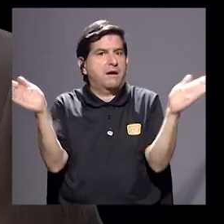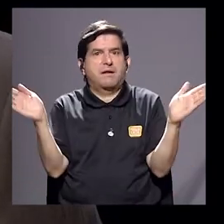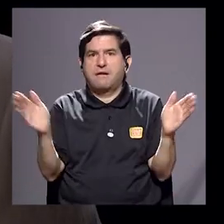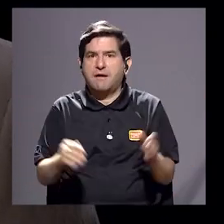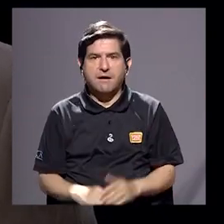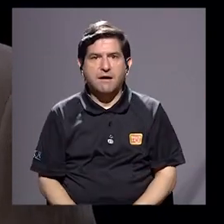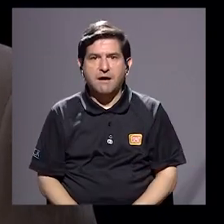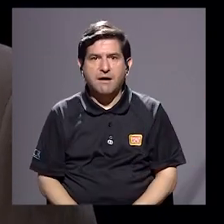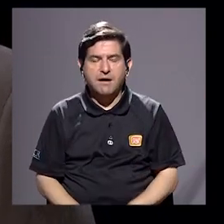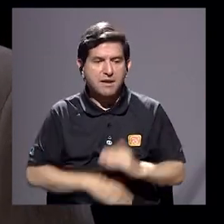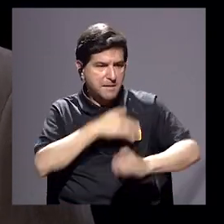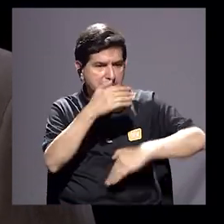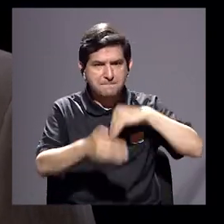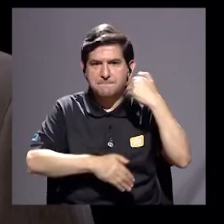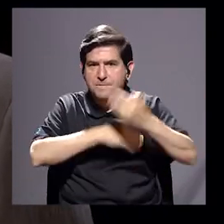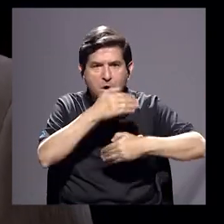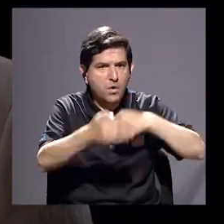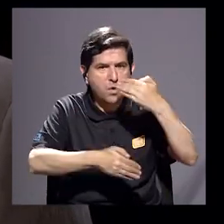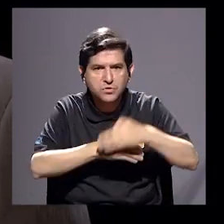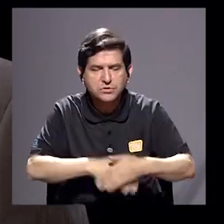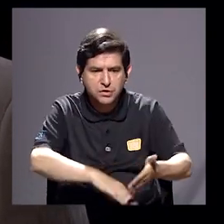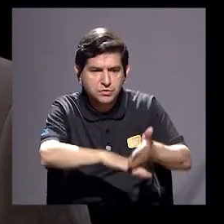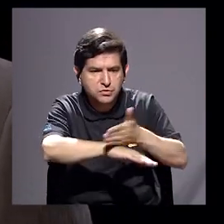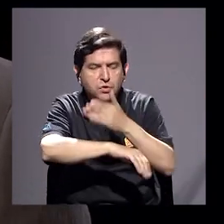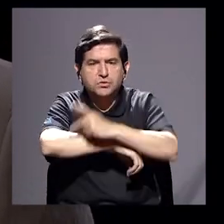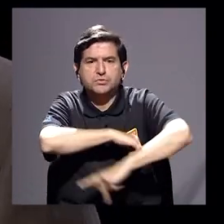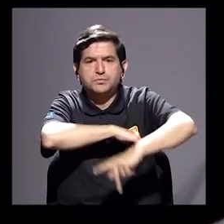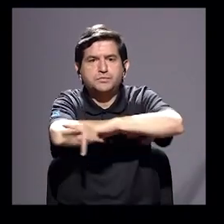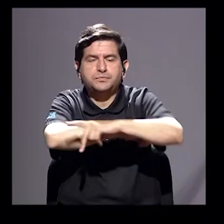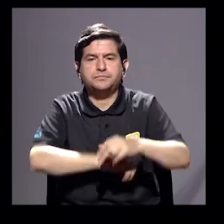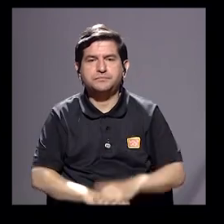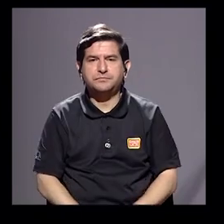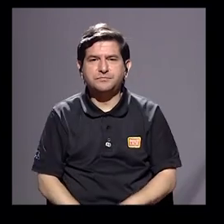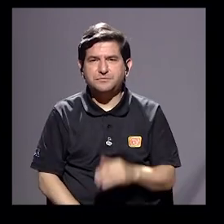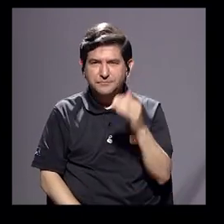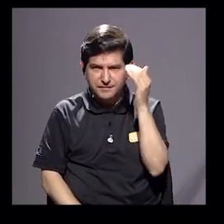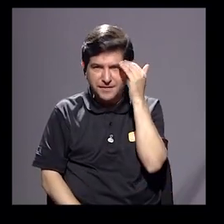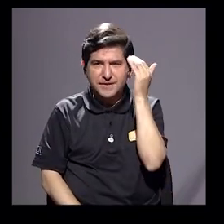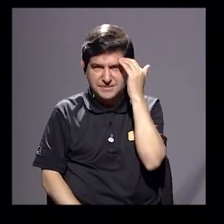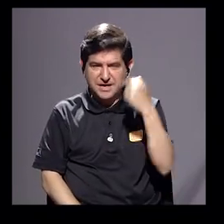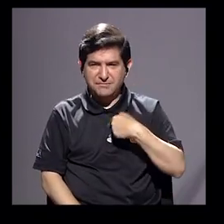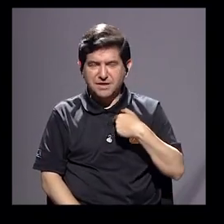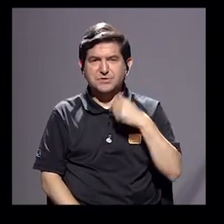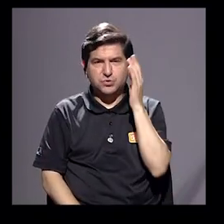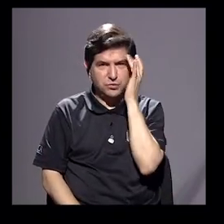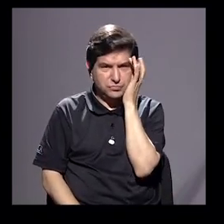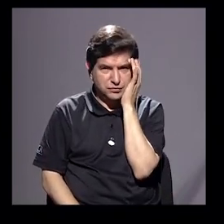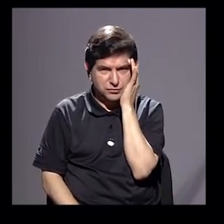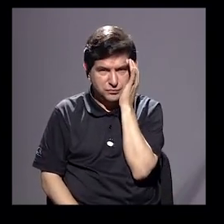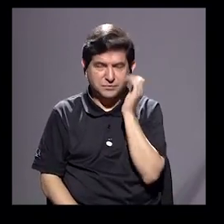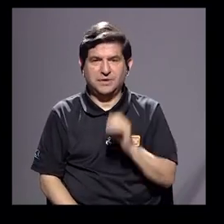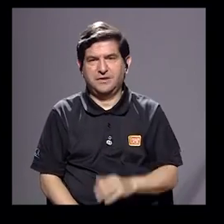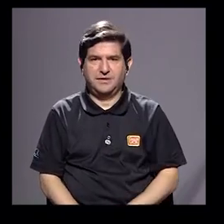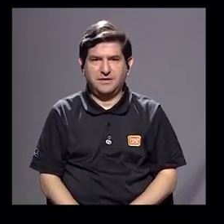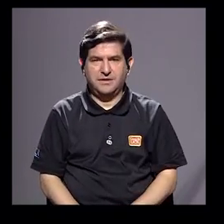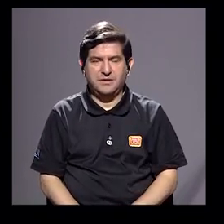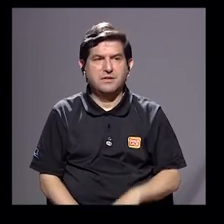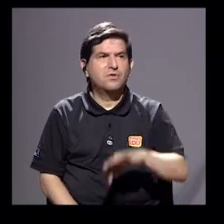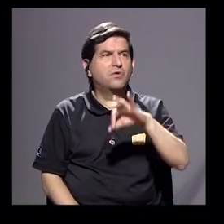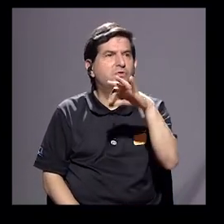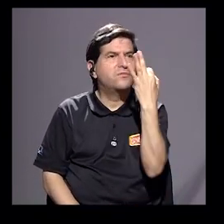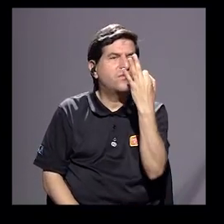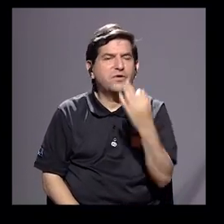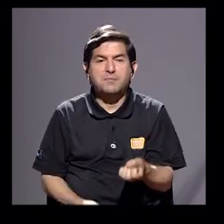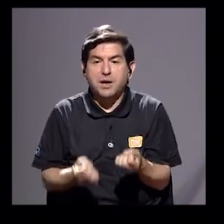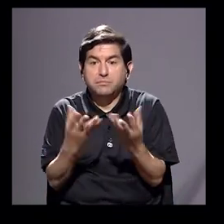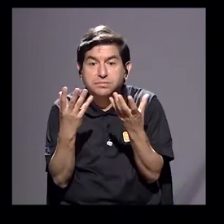hacia los procesos que van caminando en el país saber por qué me preocupa mucho la forma